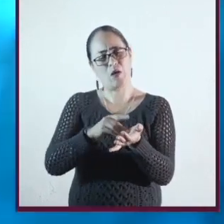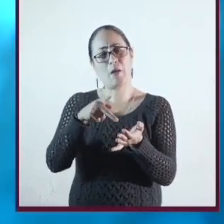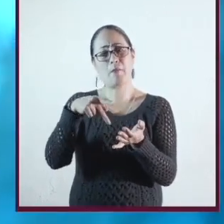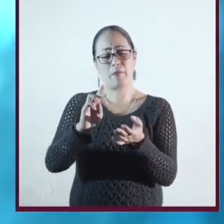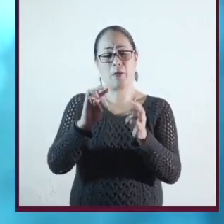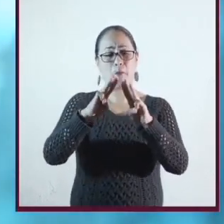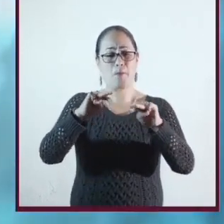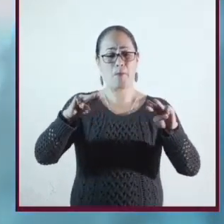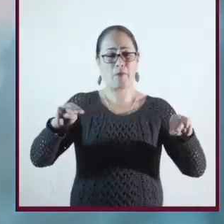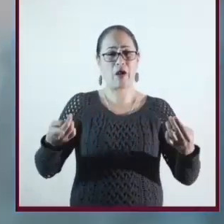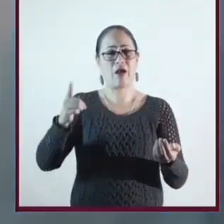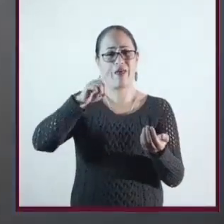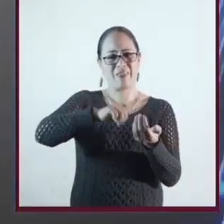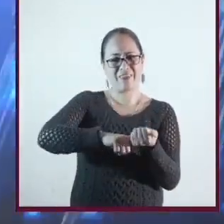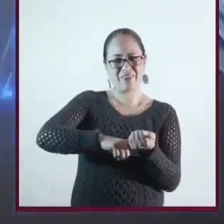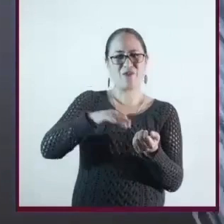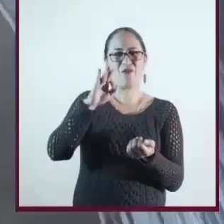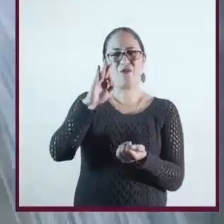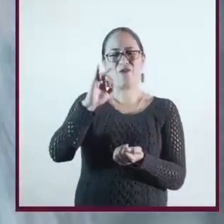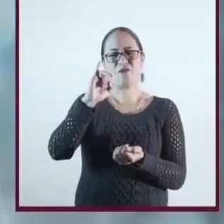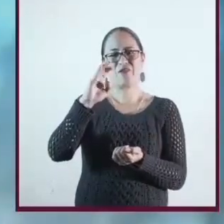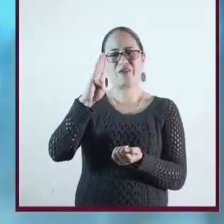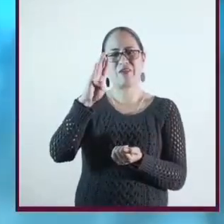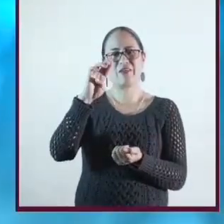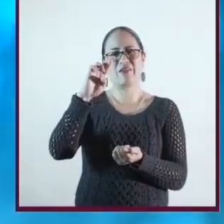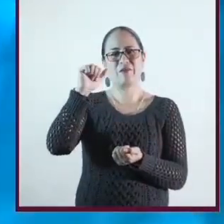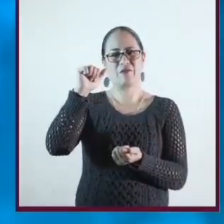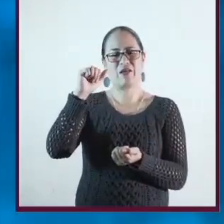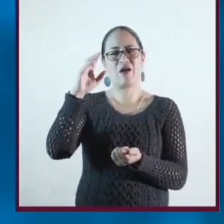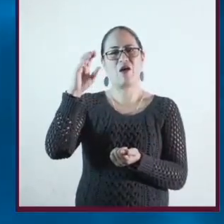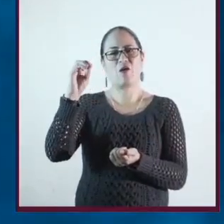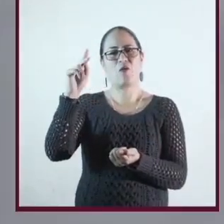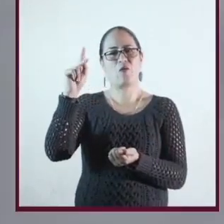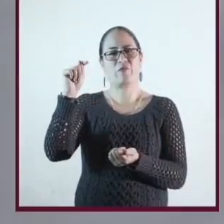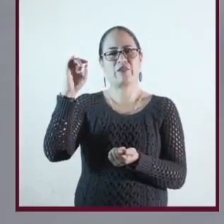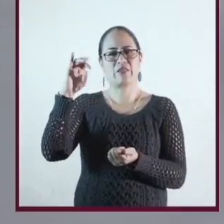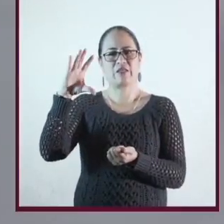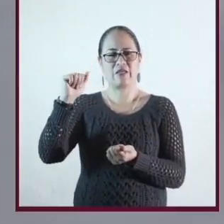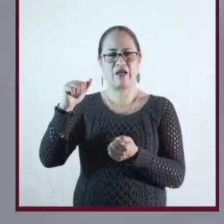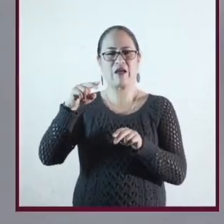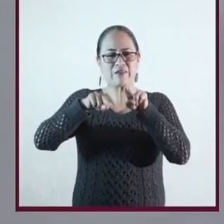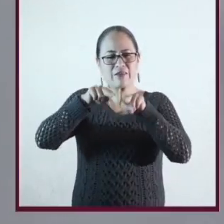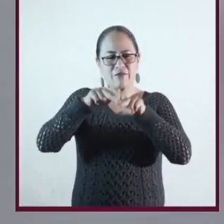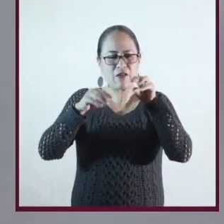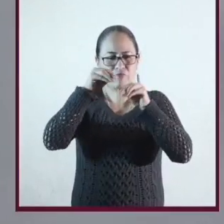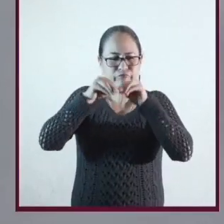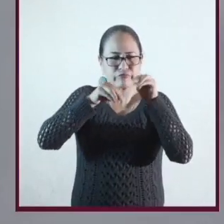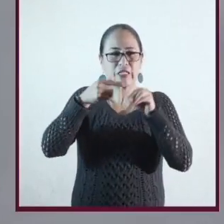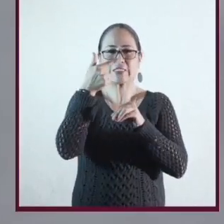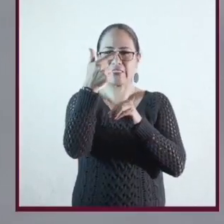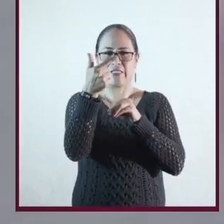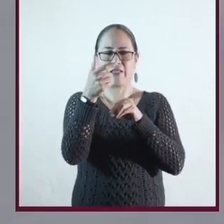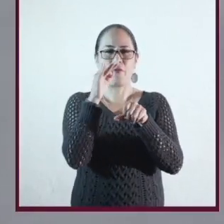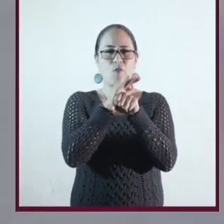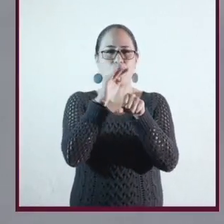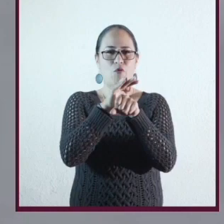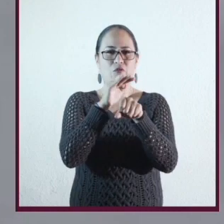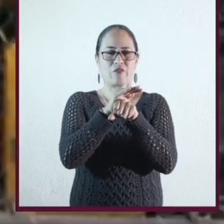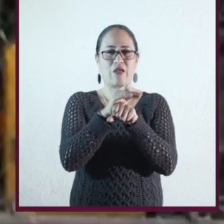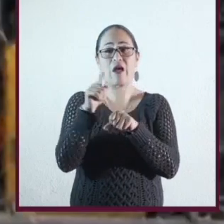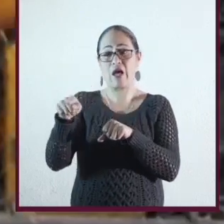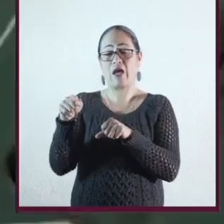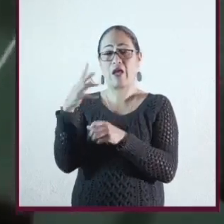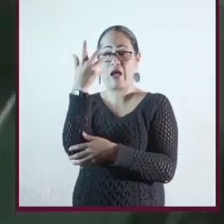los mares son de fibra óptica y están cubiertos con 7 capas que los protegen, aunque el aislante ya no es de